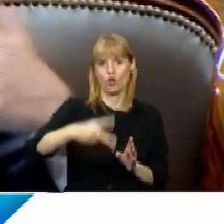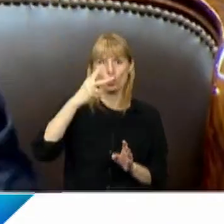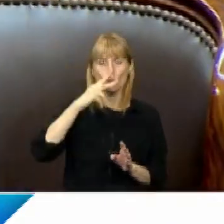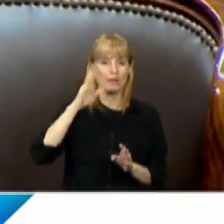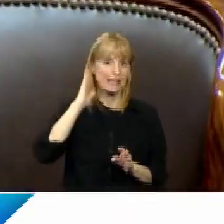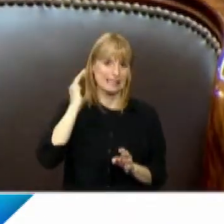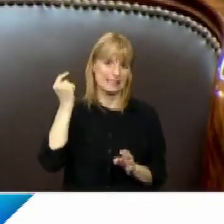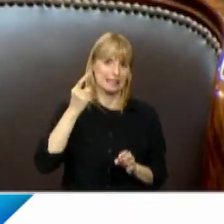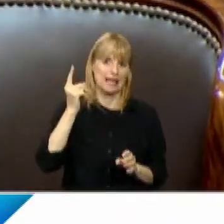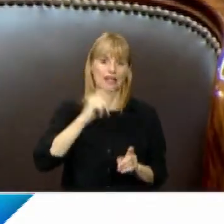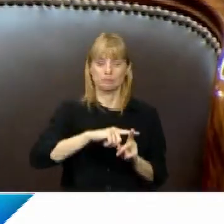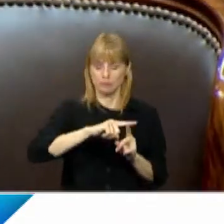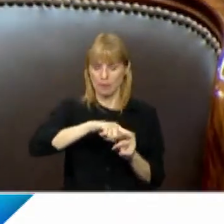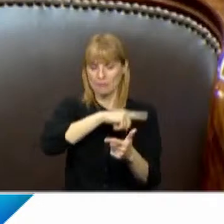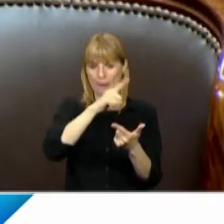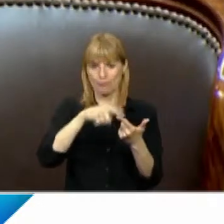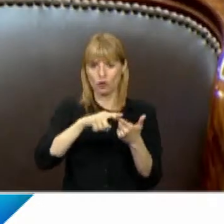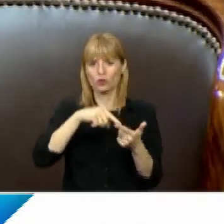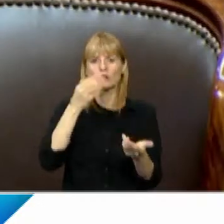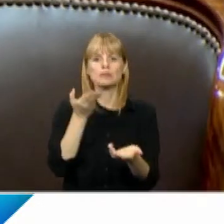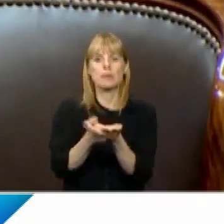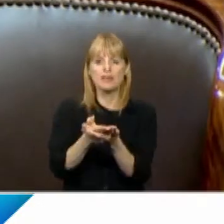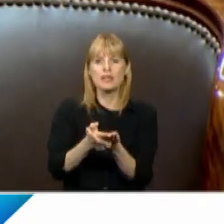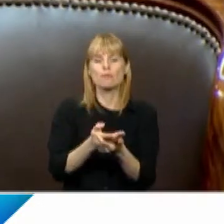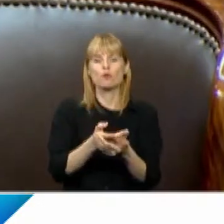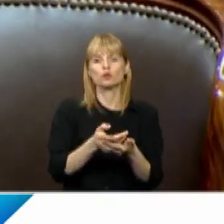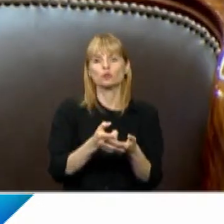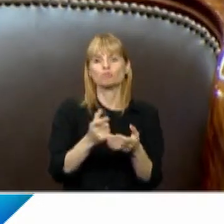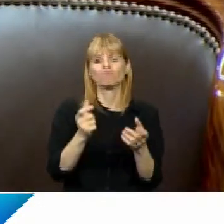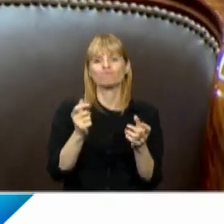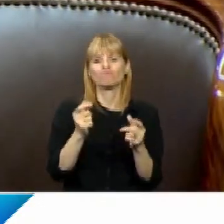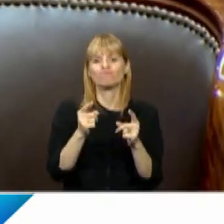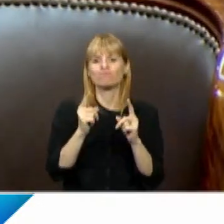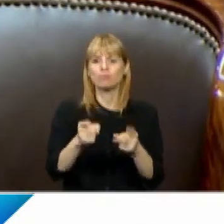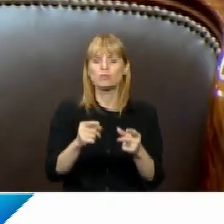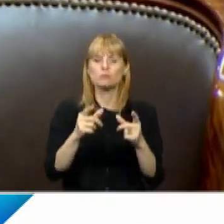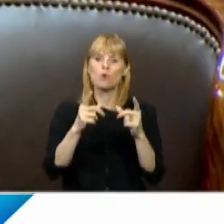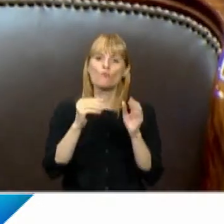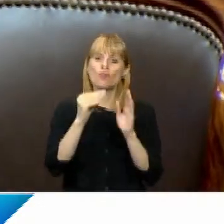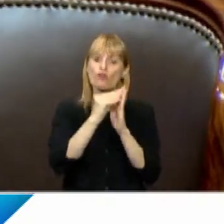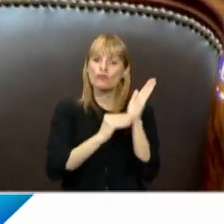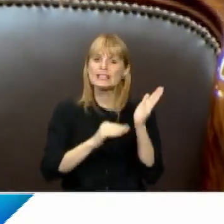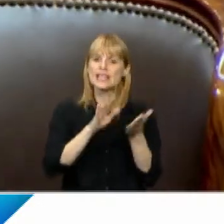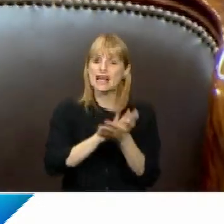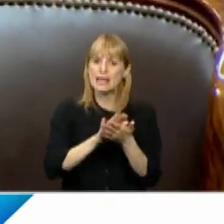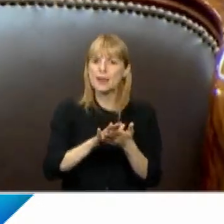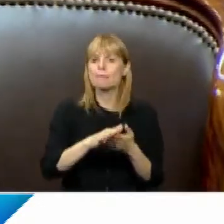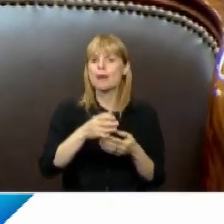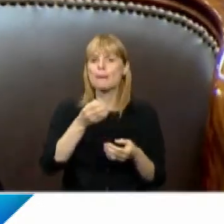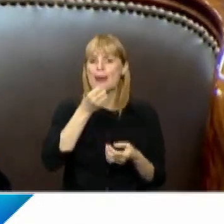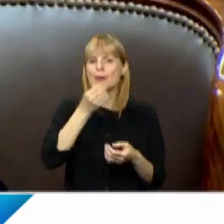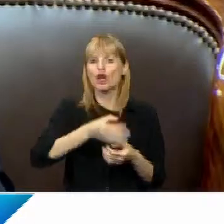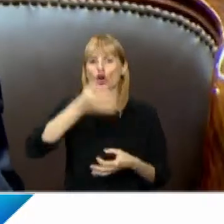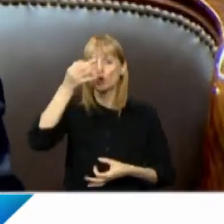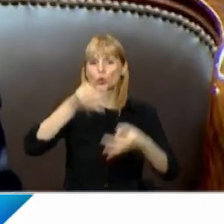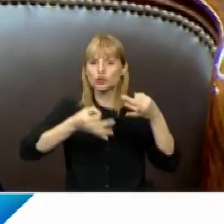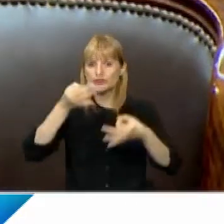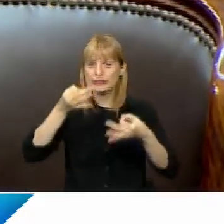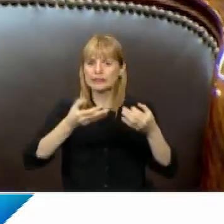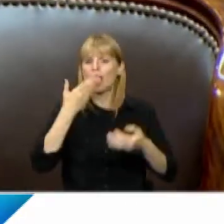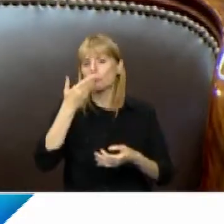veríamos. Otra cosa que venimos pidiendo y que tenemos que tratar después de ficha limpia, si queremos una mejor justicia, porque acá se habló muy mal de la